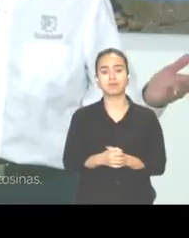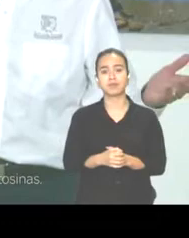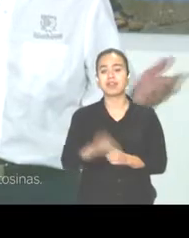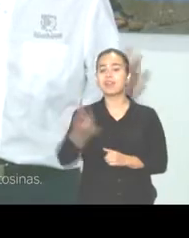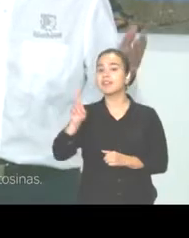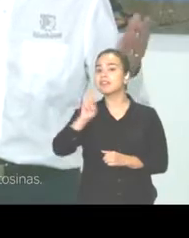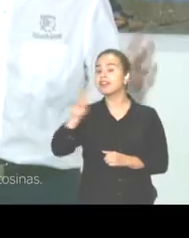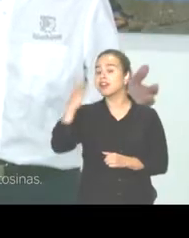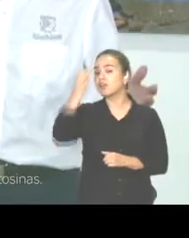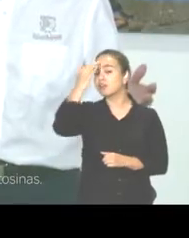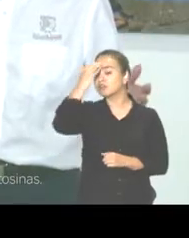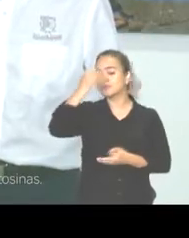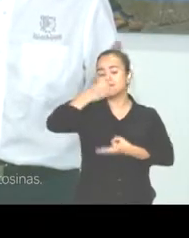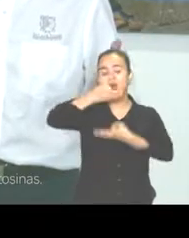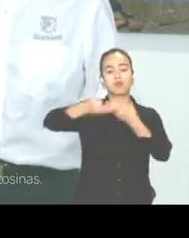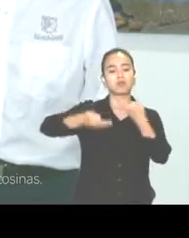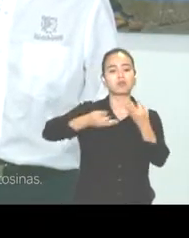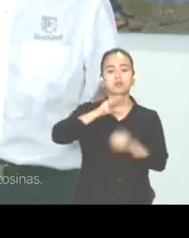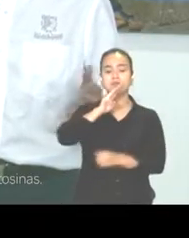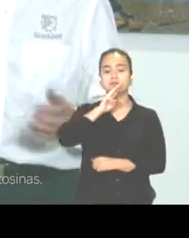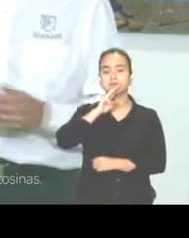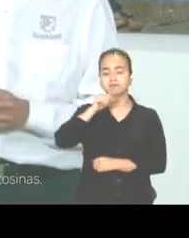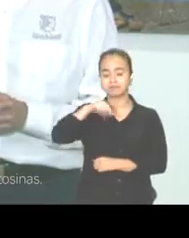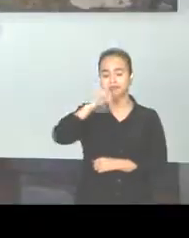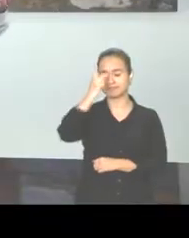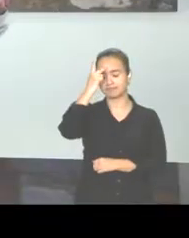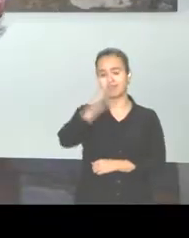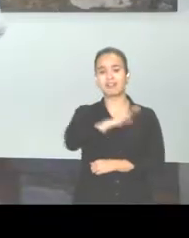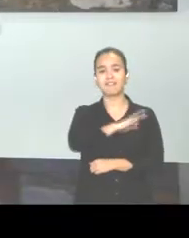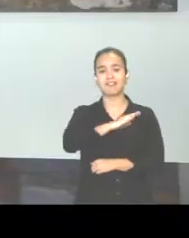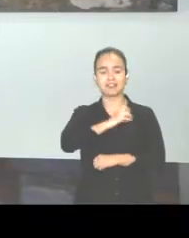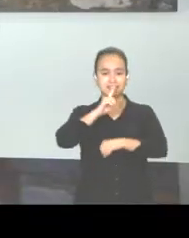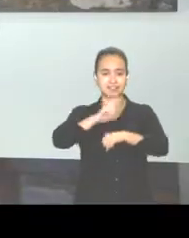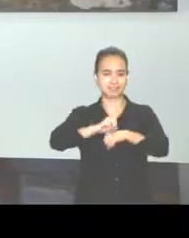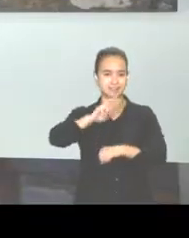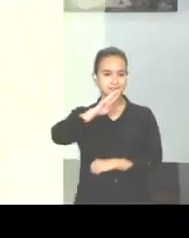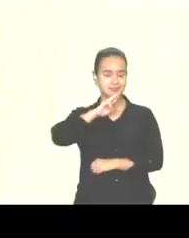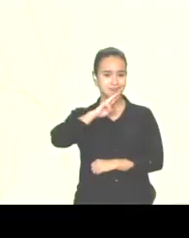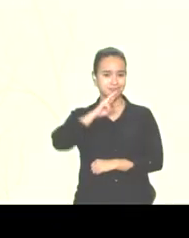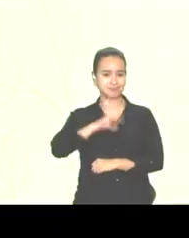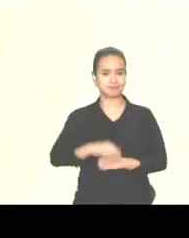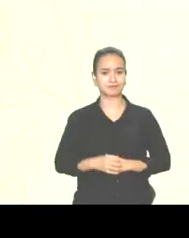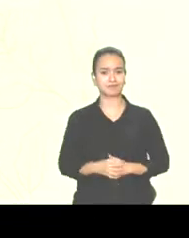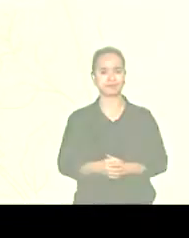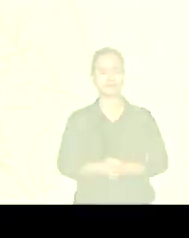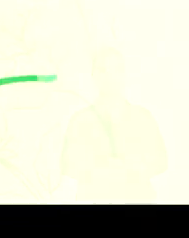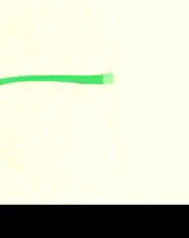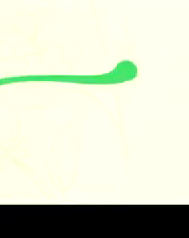reconocimiento a todas las mamás potosinas. ¡Feliz Día de las Madres!